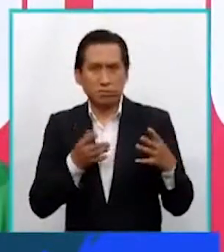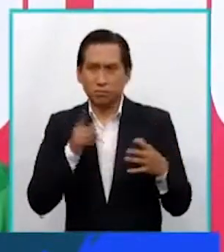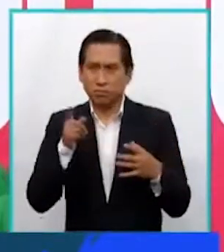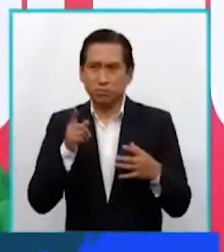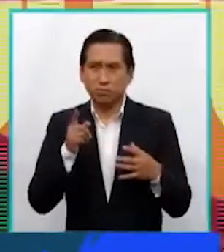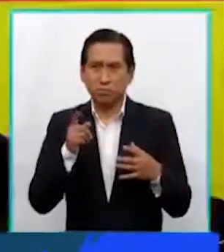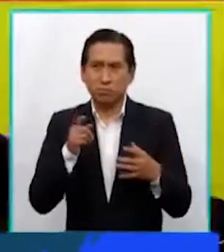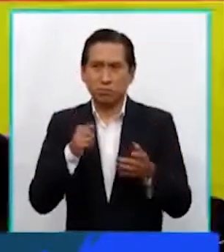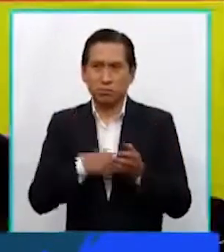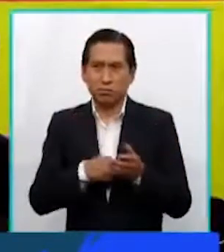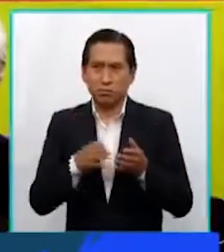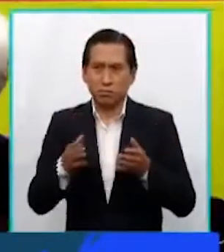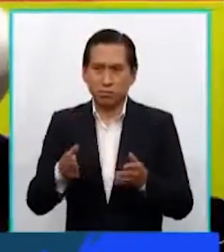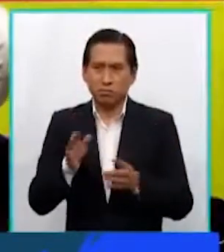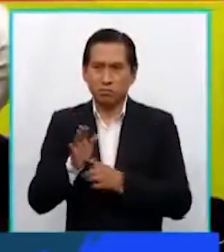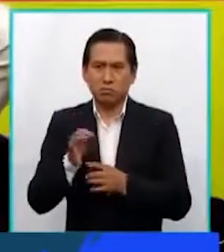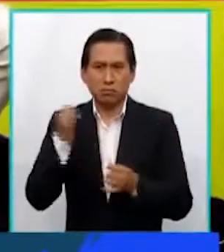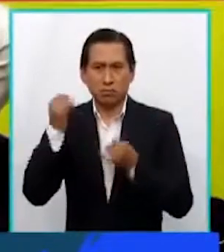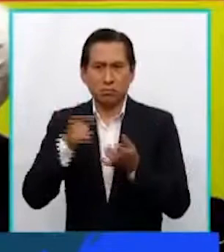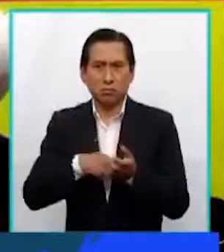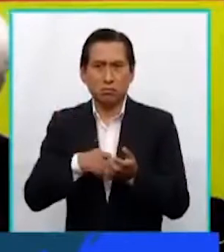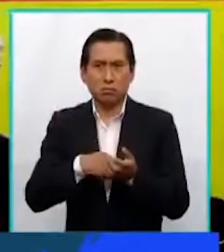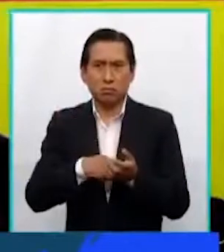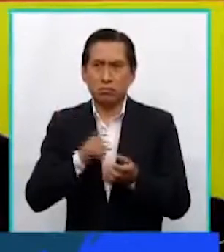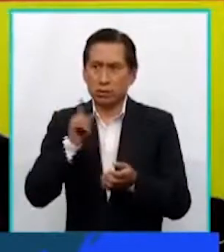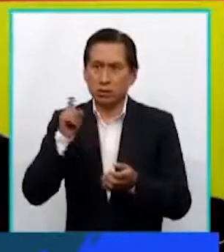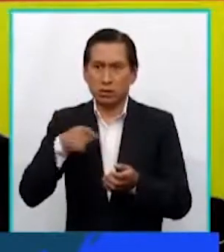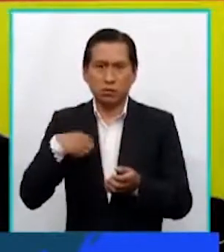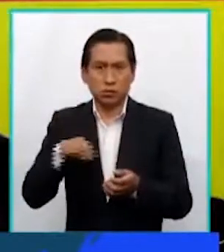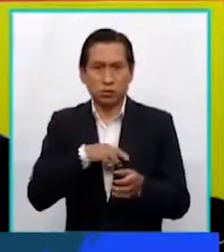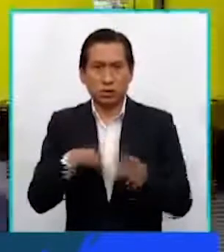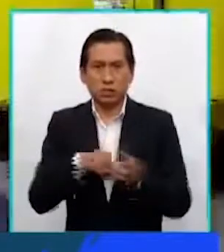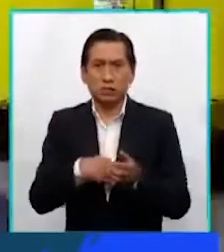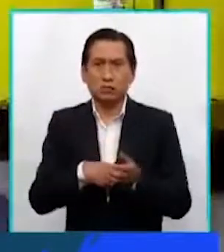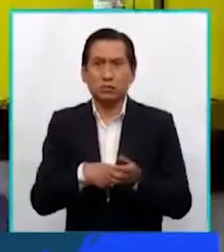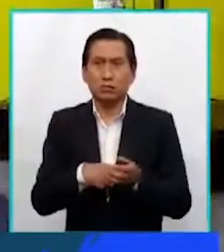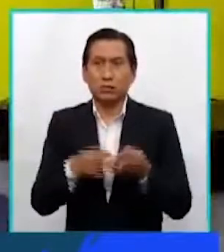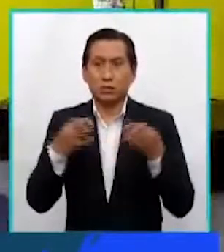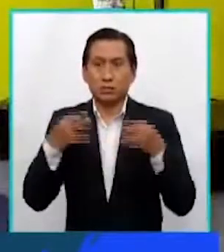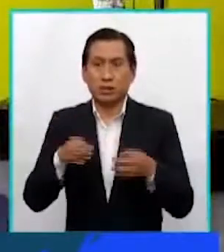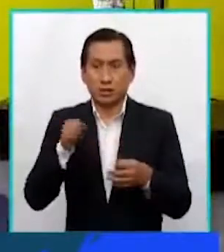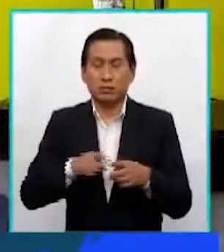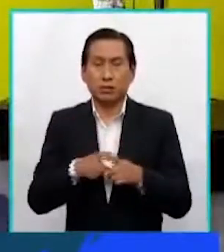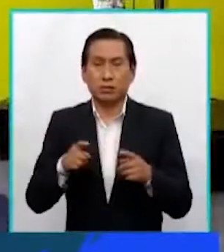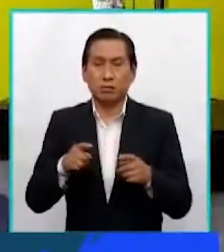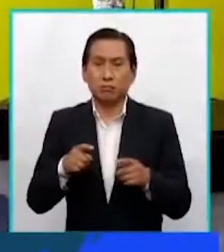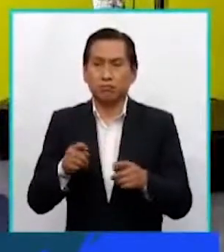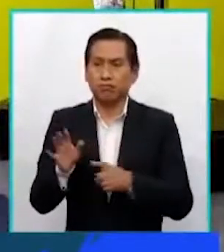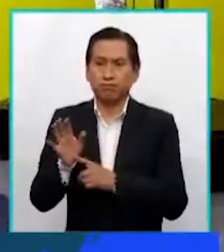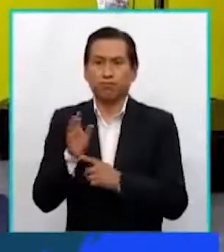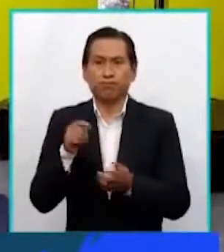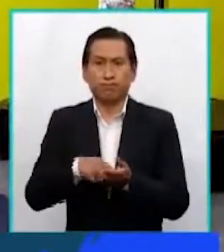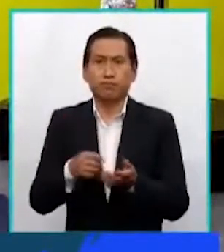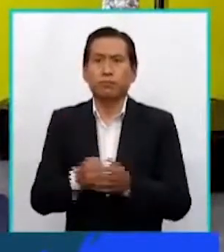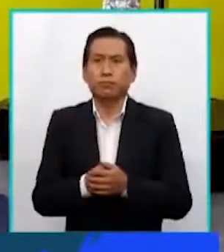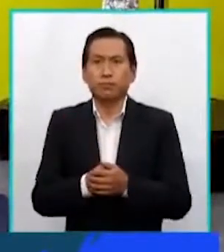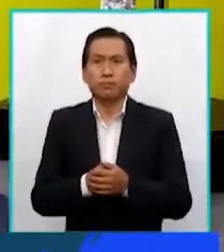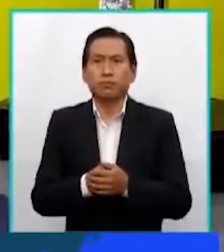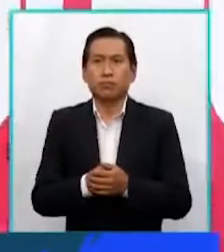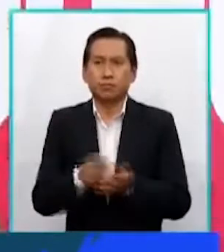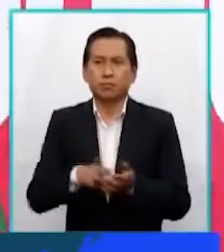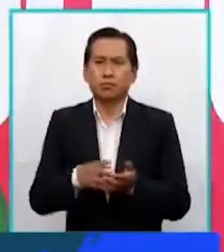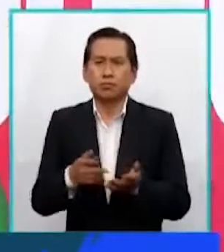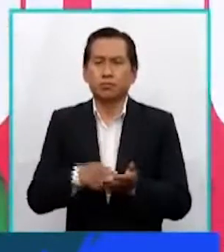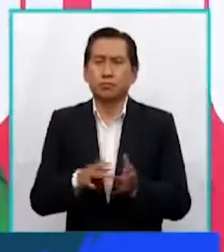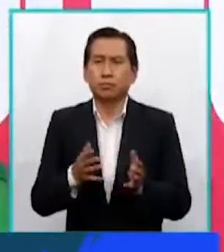es nuestro camino de las composiciones, ¿no? Este es lo que tenemos que hacer. Sí, desde la fiesta, pero con ese mensaje ahí, ¿no? Y creo